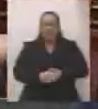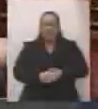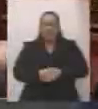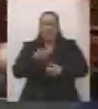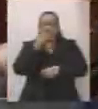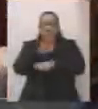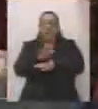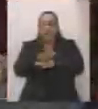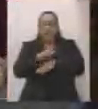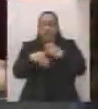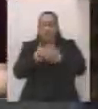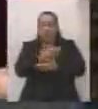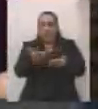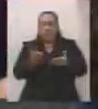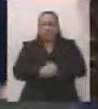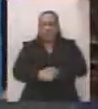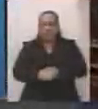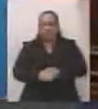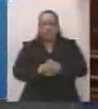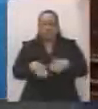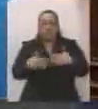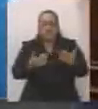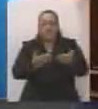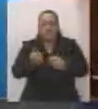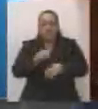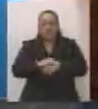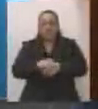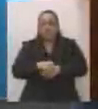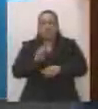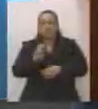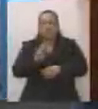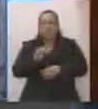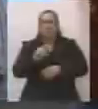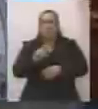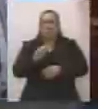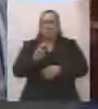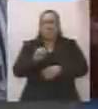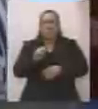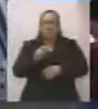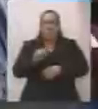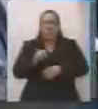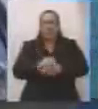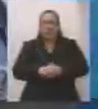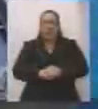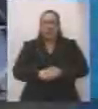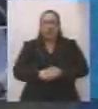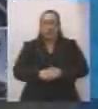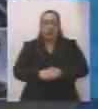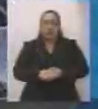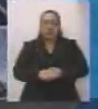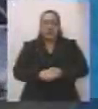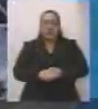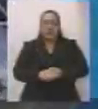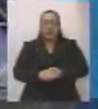Muy buenas tardes a todos ustedes. Darle la bienvenida al doctor Erich Maskin. Welcome to the Congress, welcome to